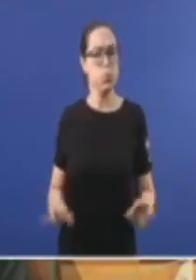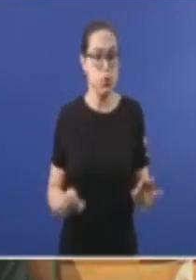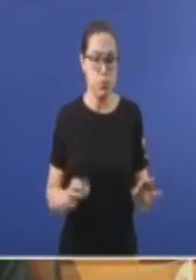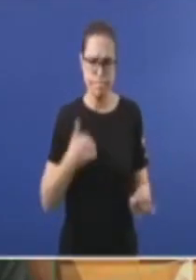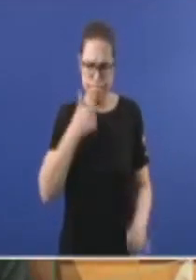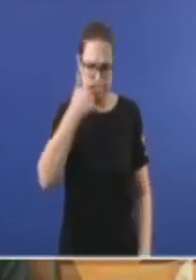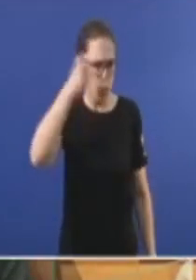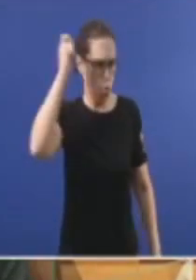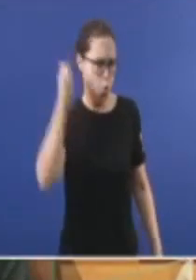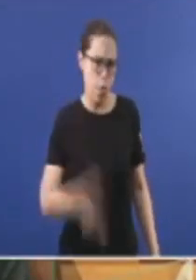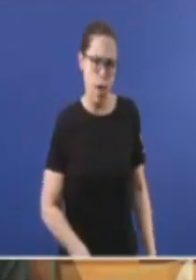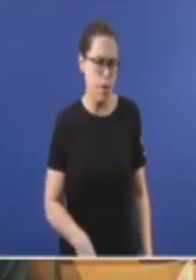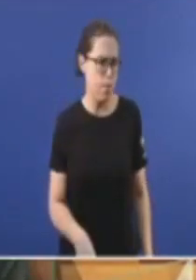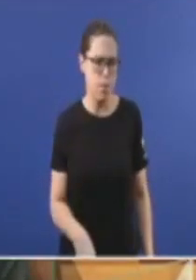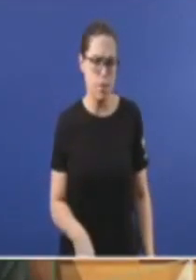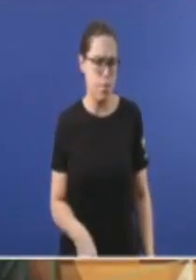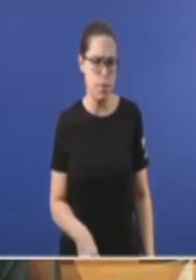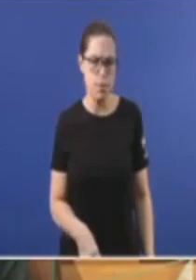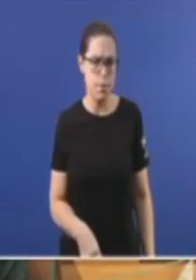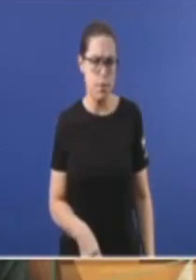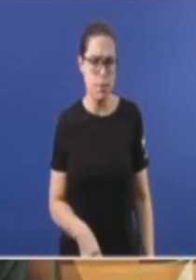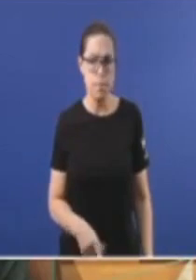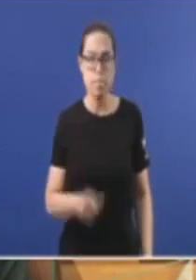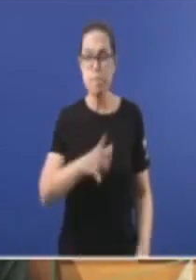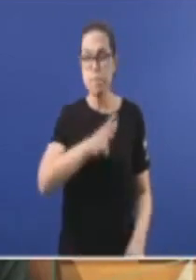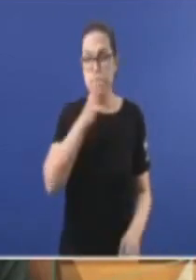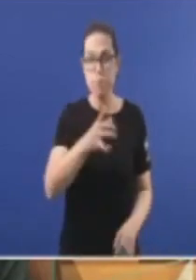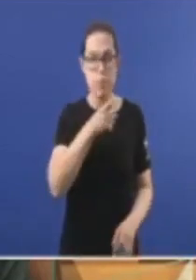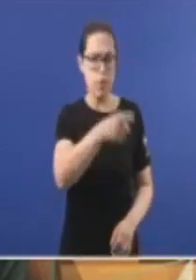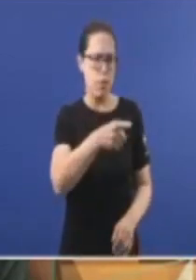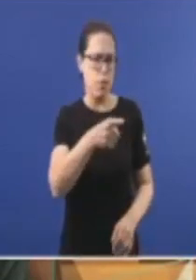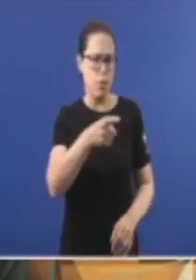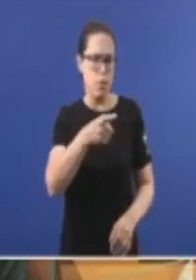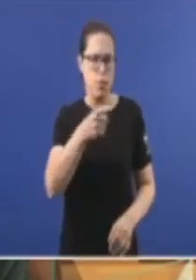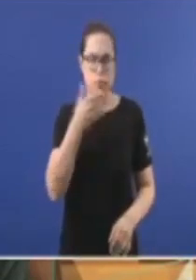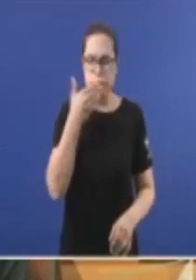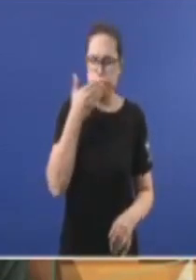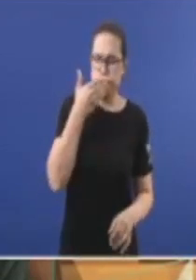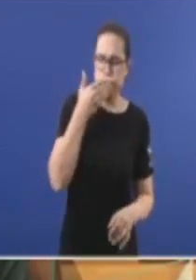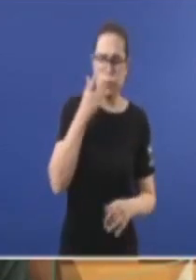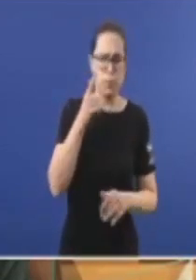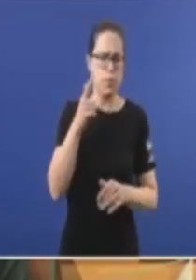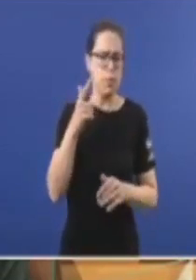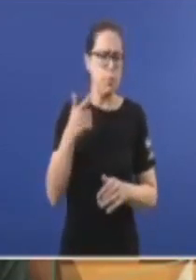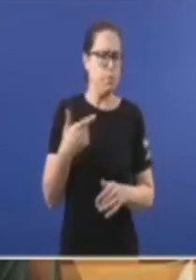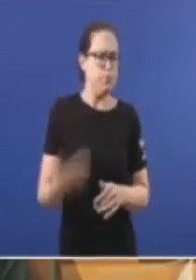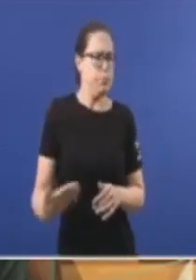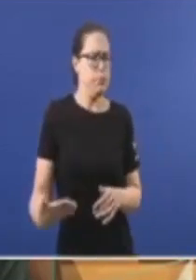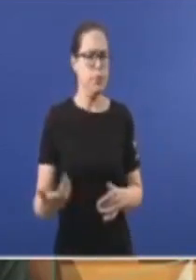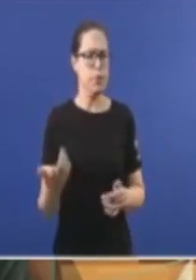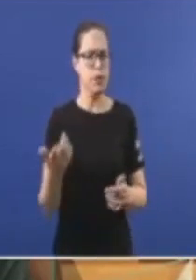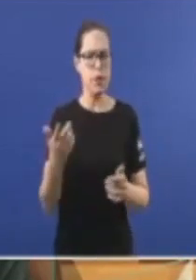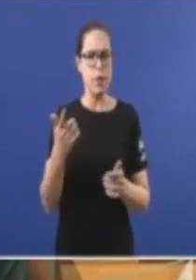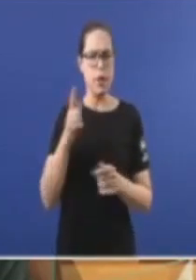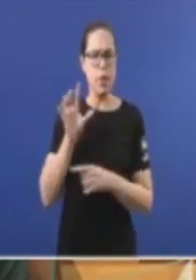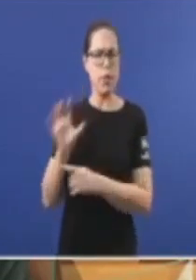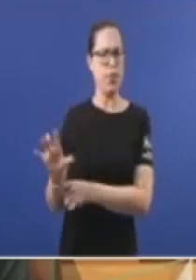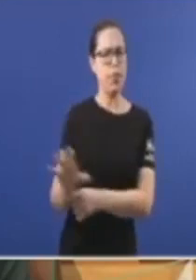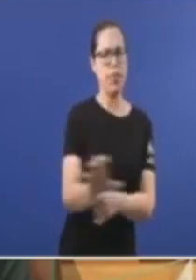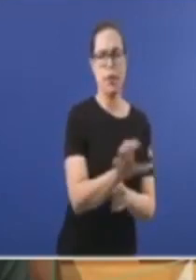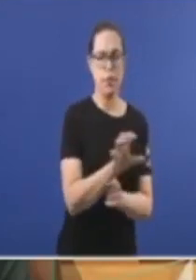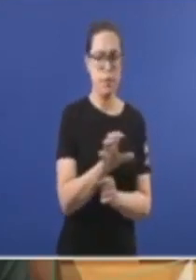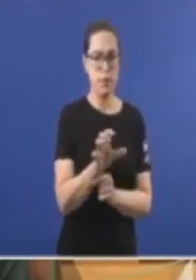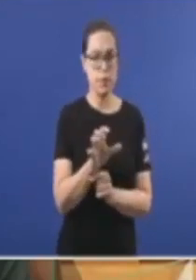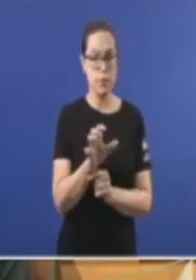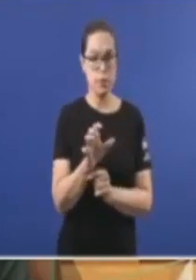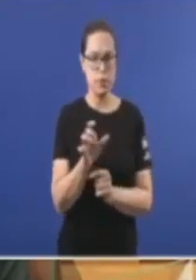o que nos vai a provocar a soberbia coa que está actuando e como desprecia a